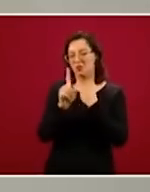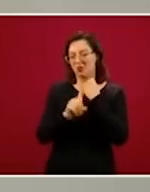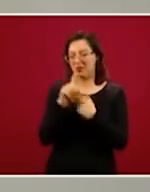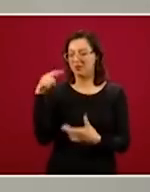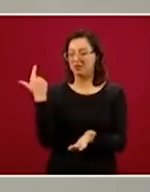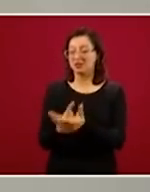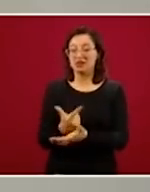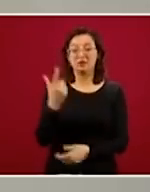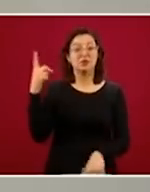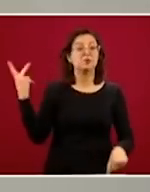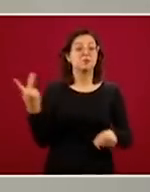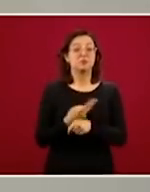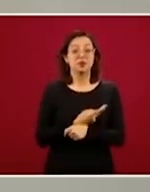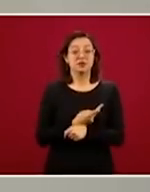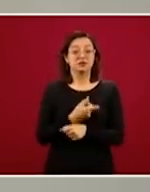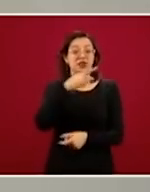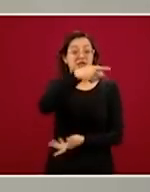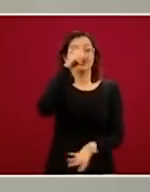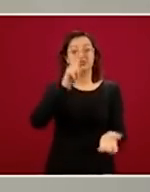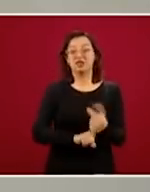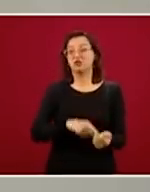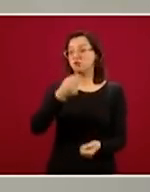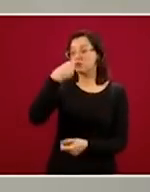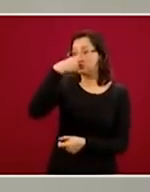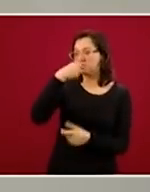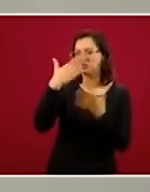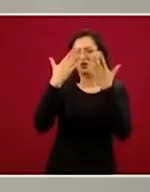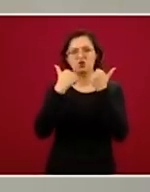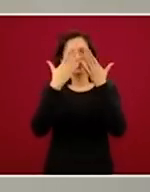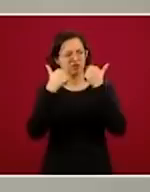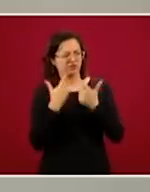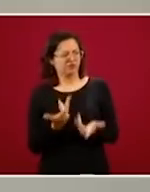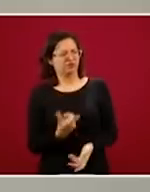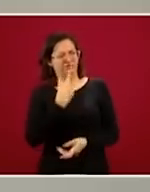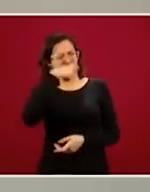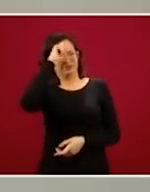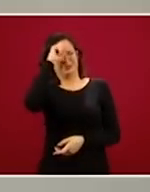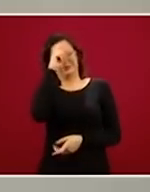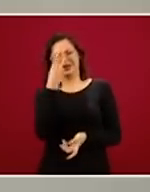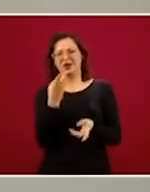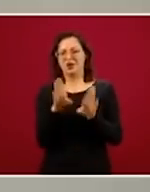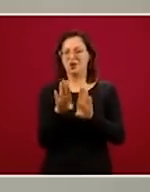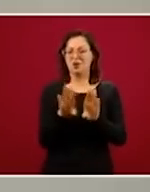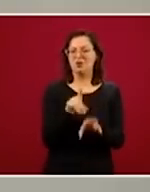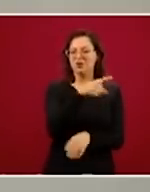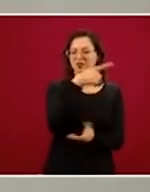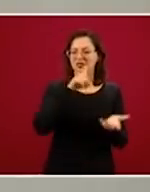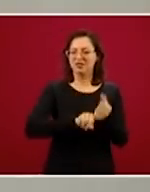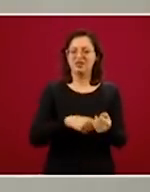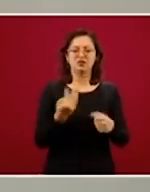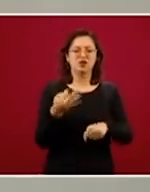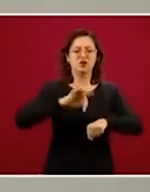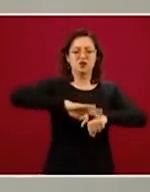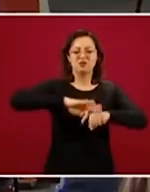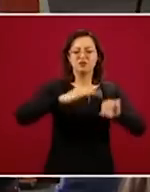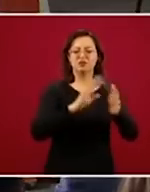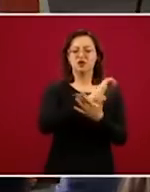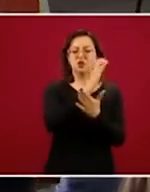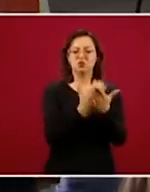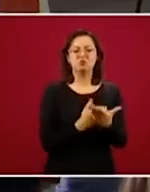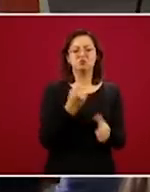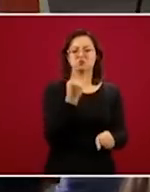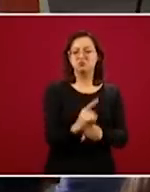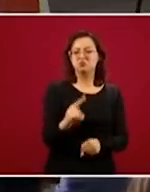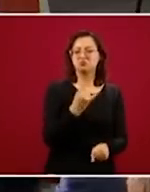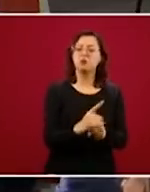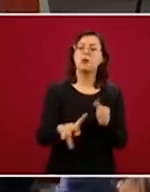desabastos locales en el hospital ya hemos explicado que este hospital tiene un contrato de farmacia integral que incumplió